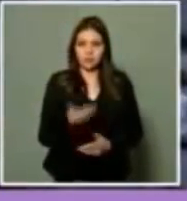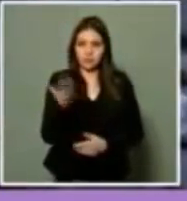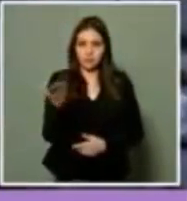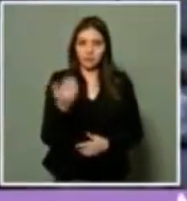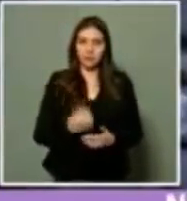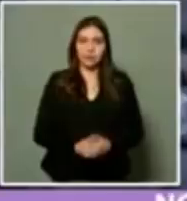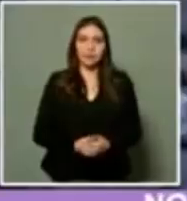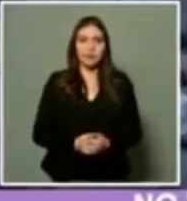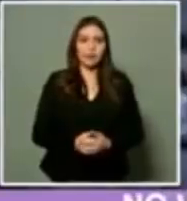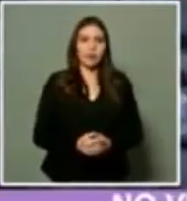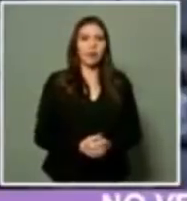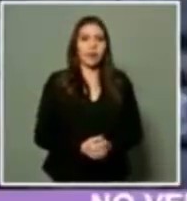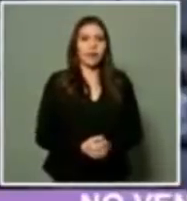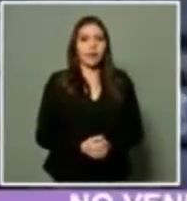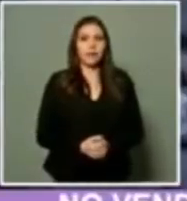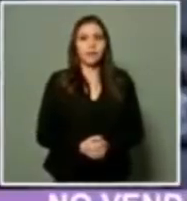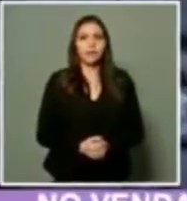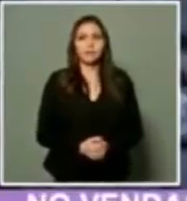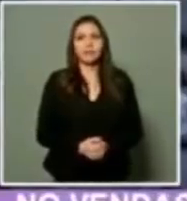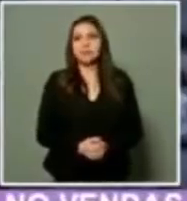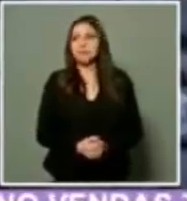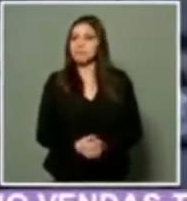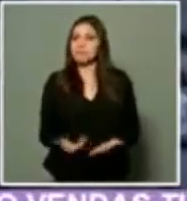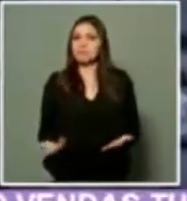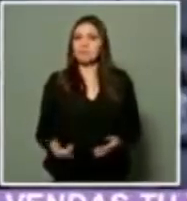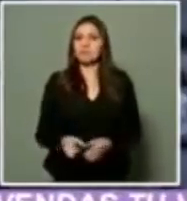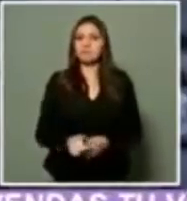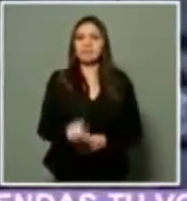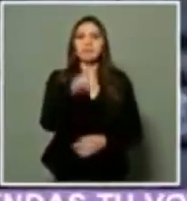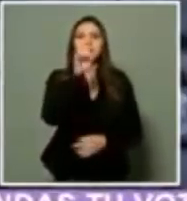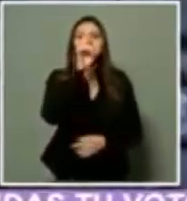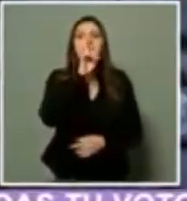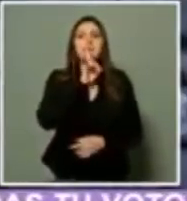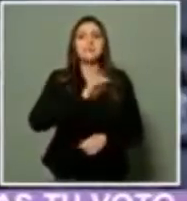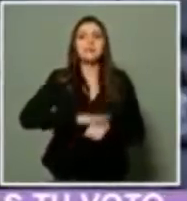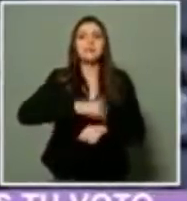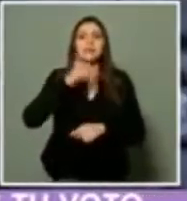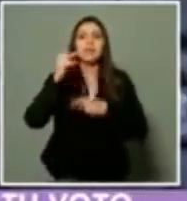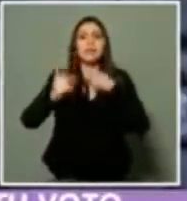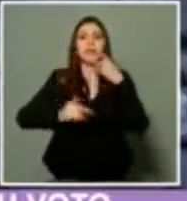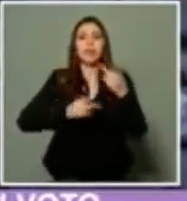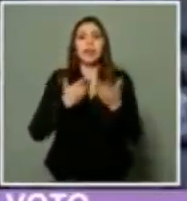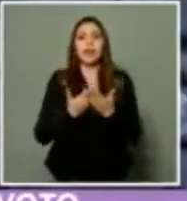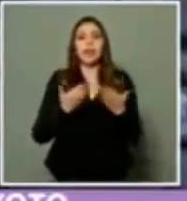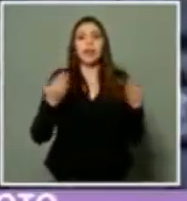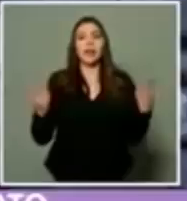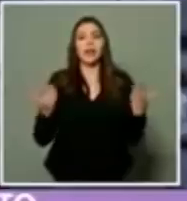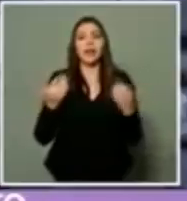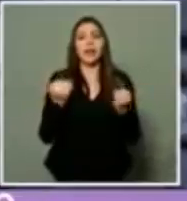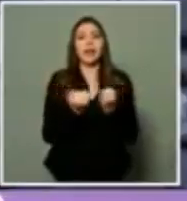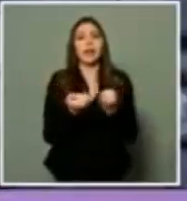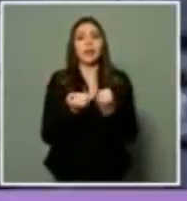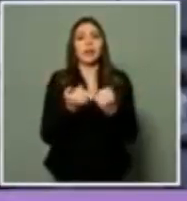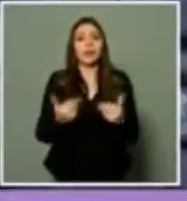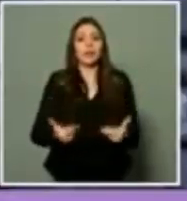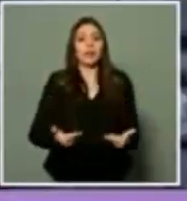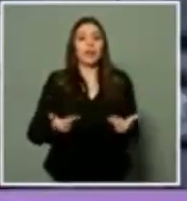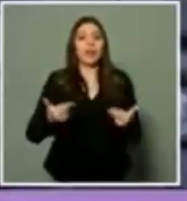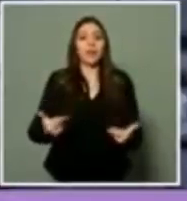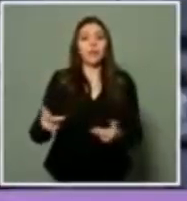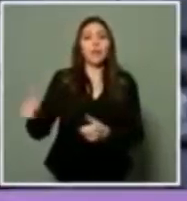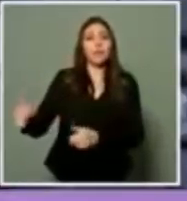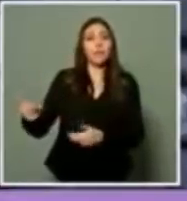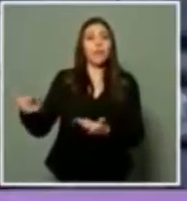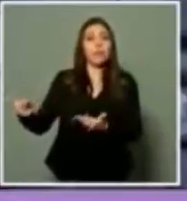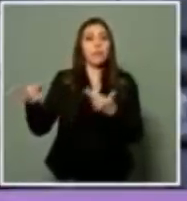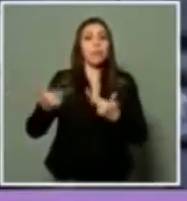Adelante, candidata. Sí. Una mentira más que hoy quiere, la que hoy quiere heredar el cargo.